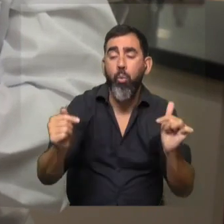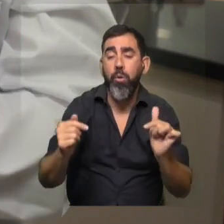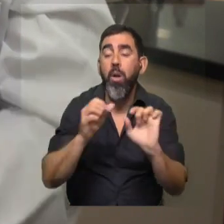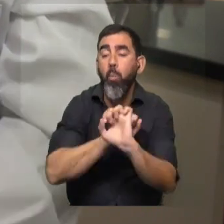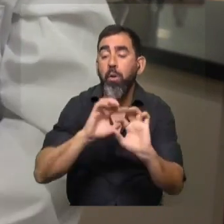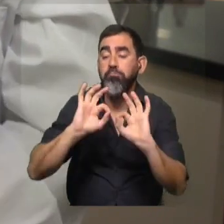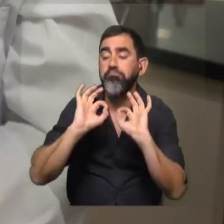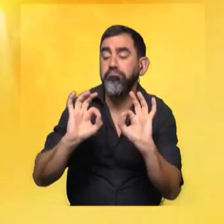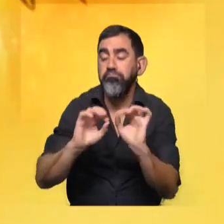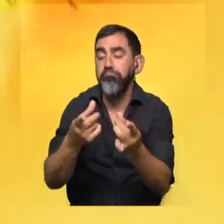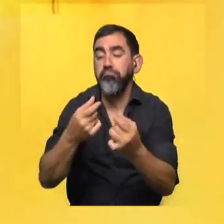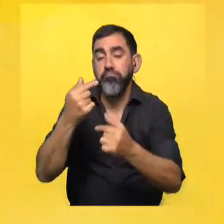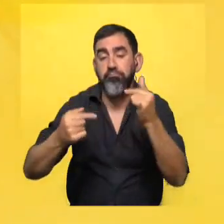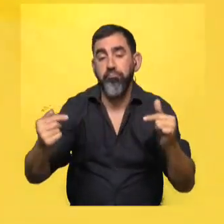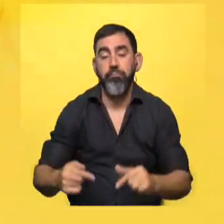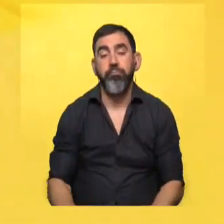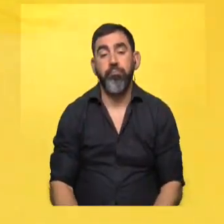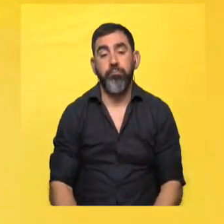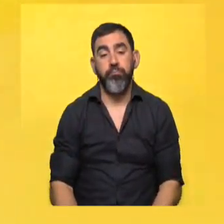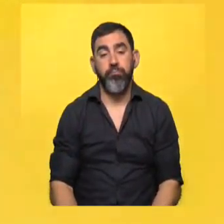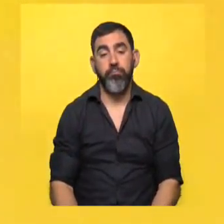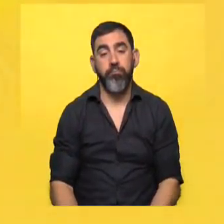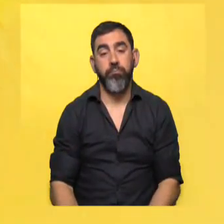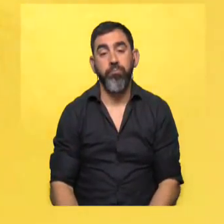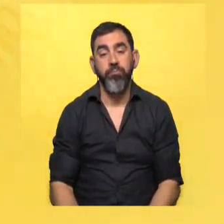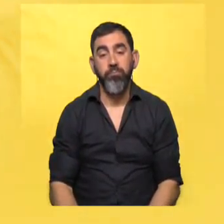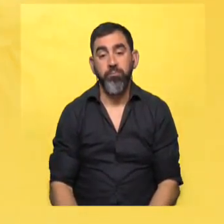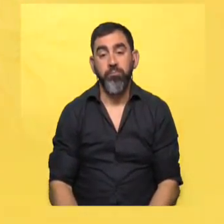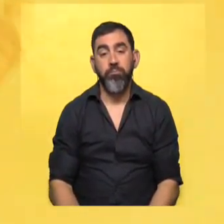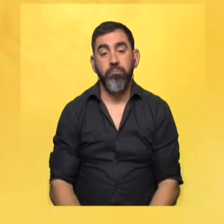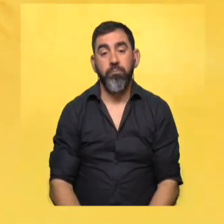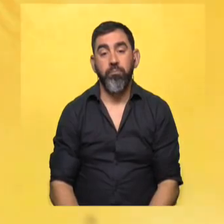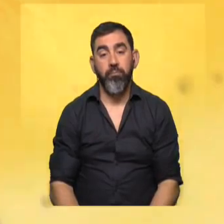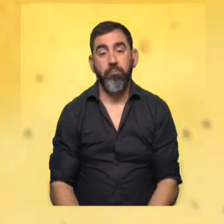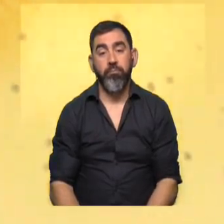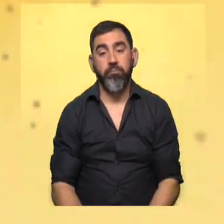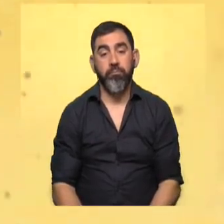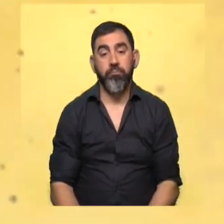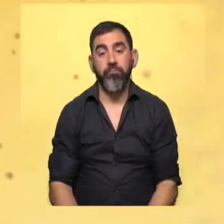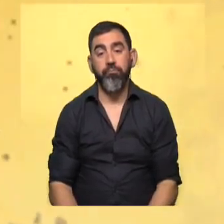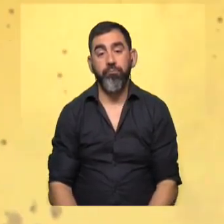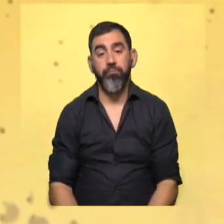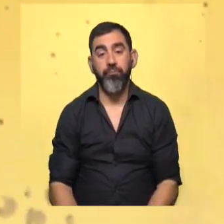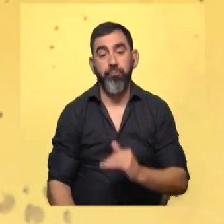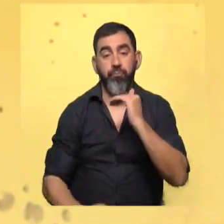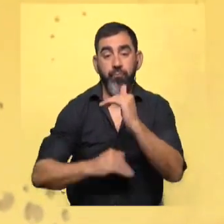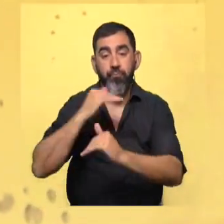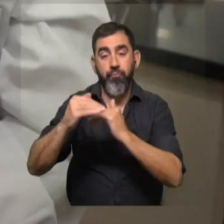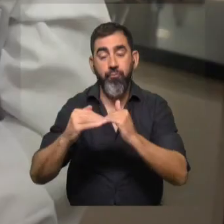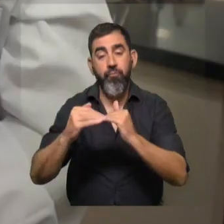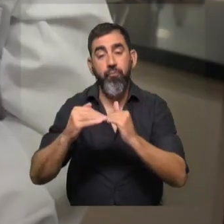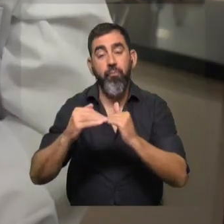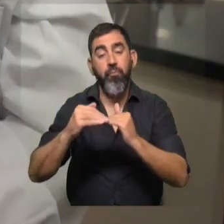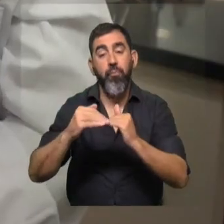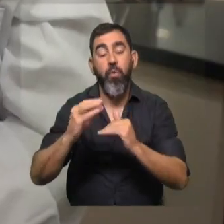cubrir todas esas necesidades. desarrollamos una mascarilla